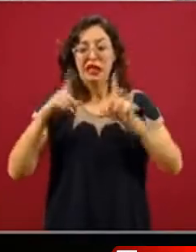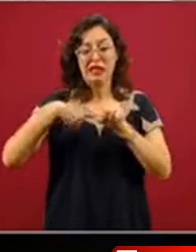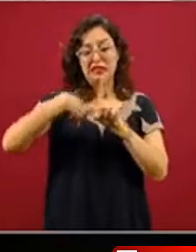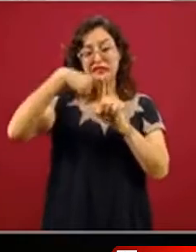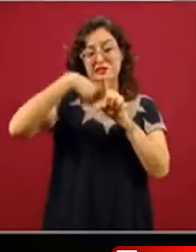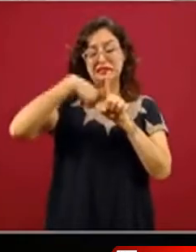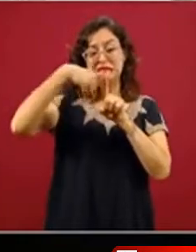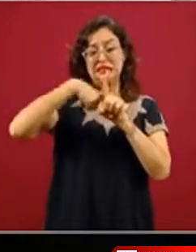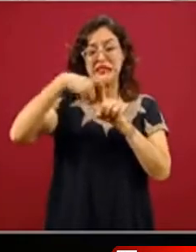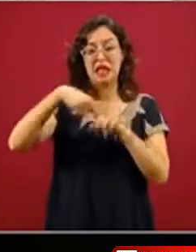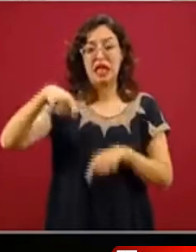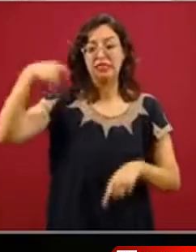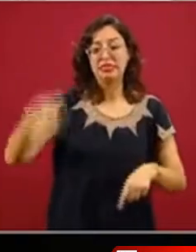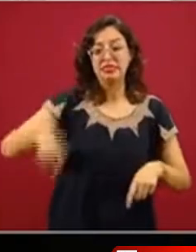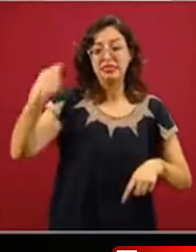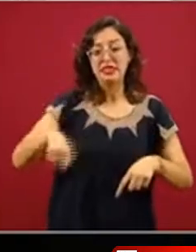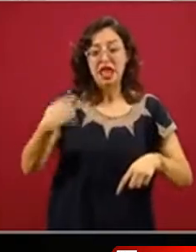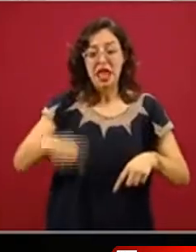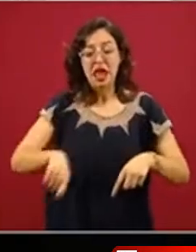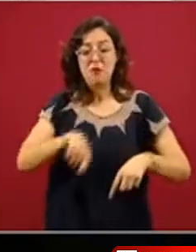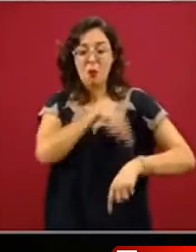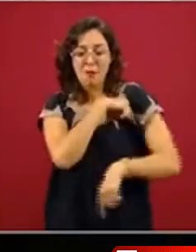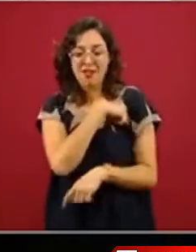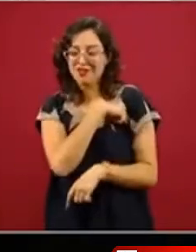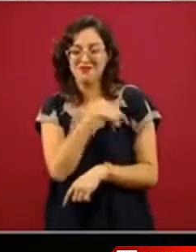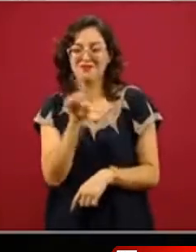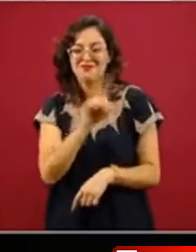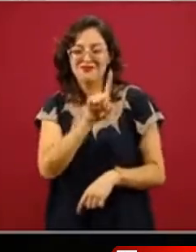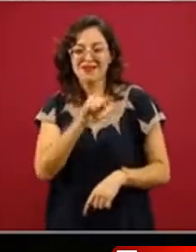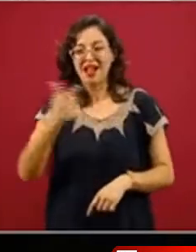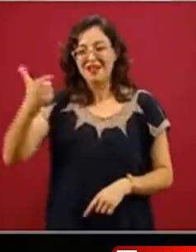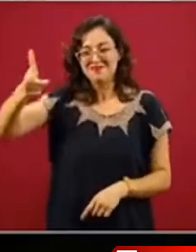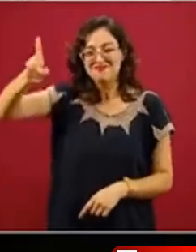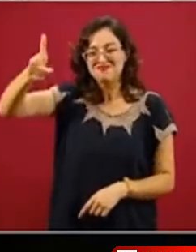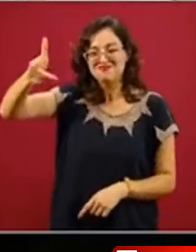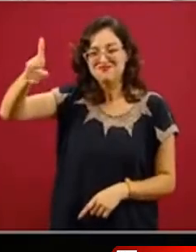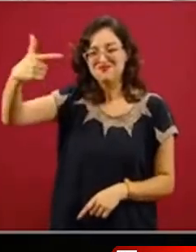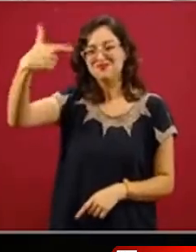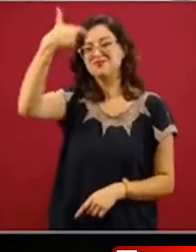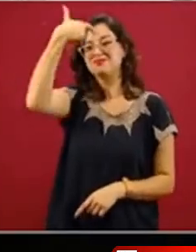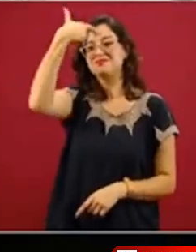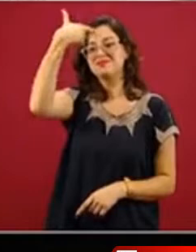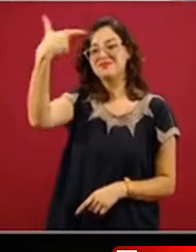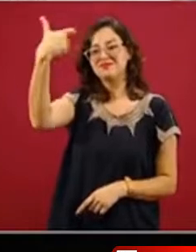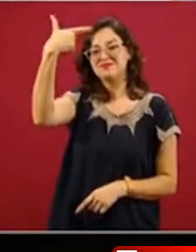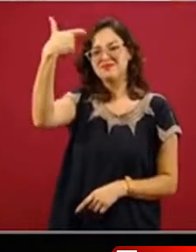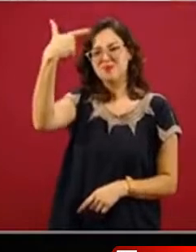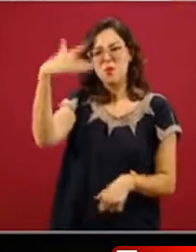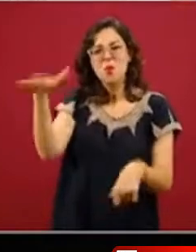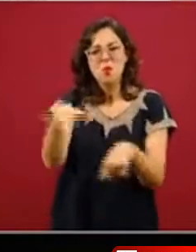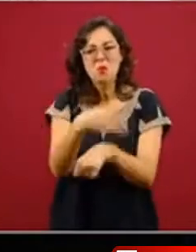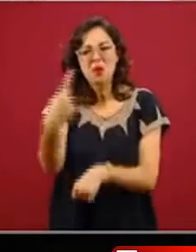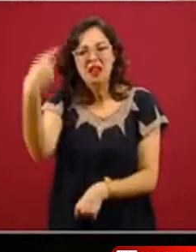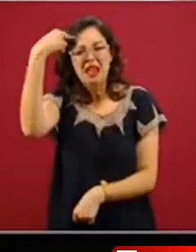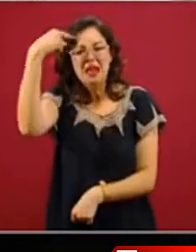por qué lo ponen en la cabeza para tomar la temperatura y no en otra parte del